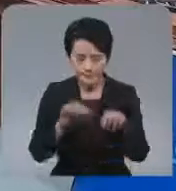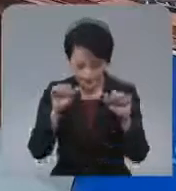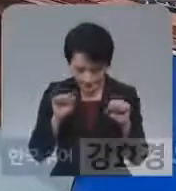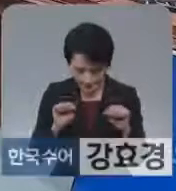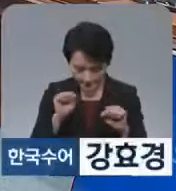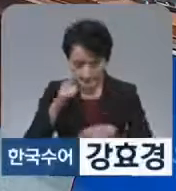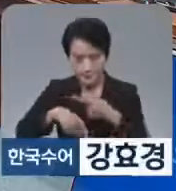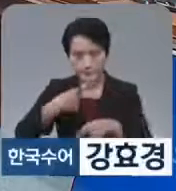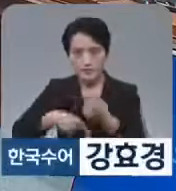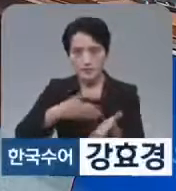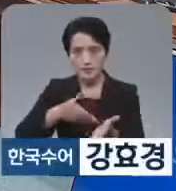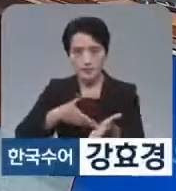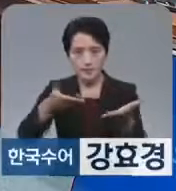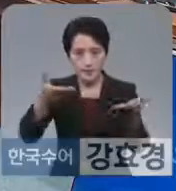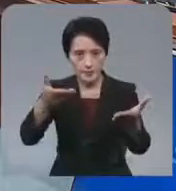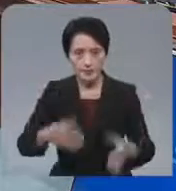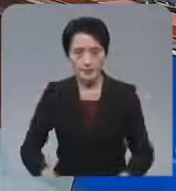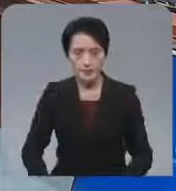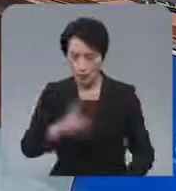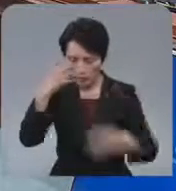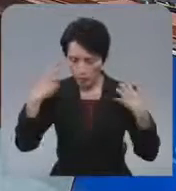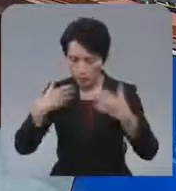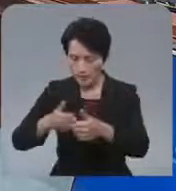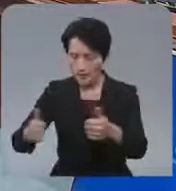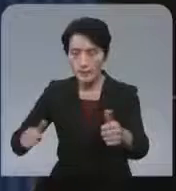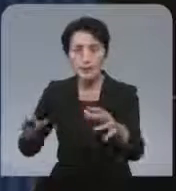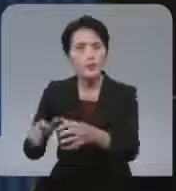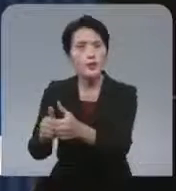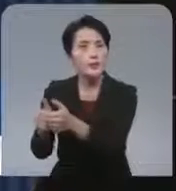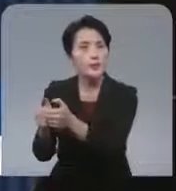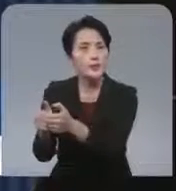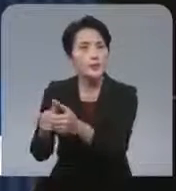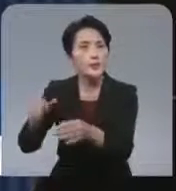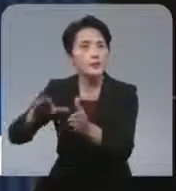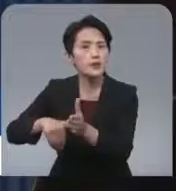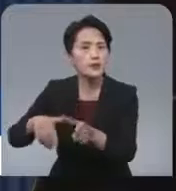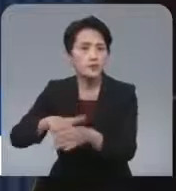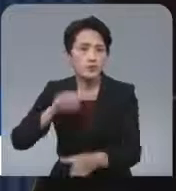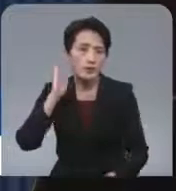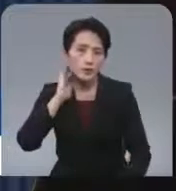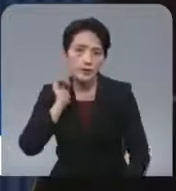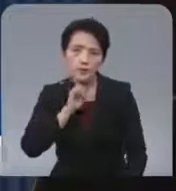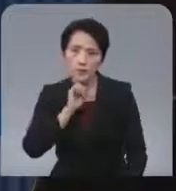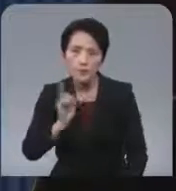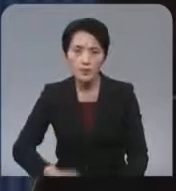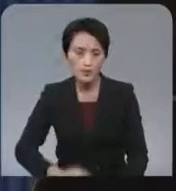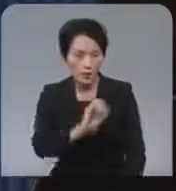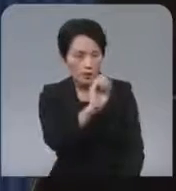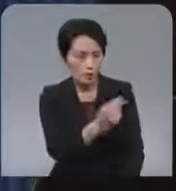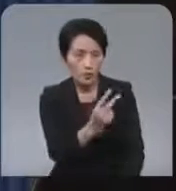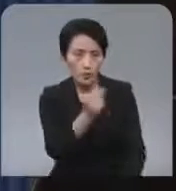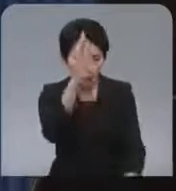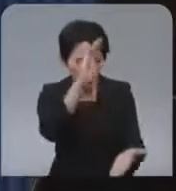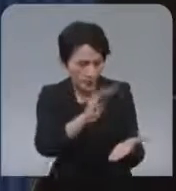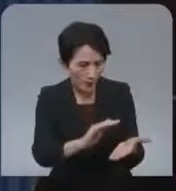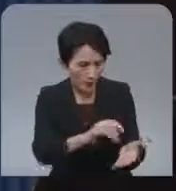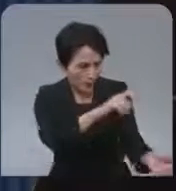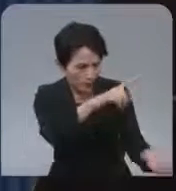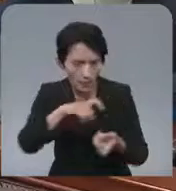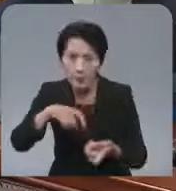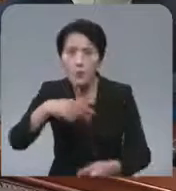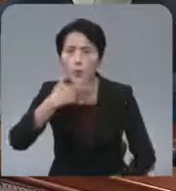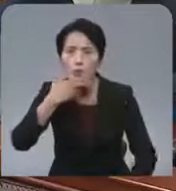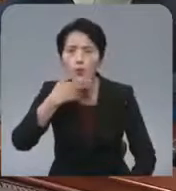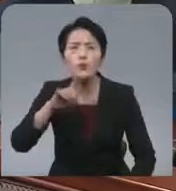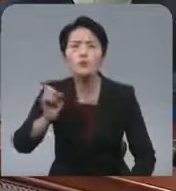el presidente mundial aludió a la escasez de urea como el tema más acuciante actualmente en el país durante la reunión de gabinete del martes 9